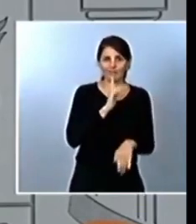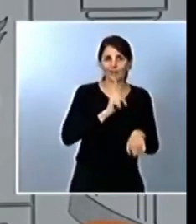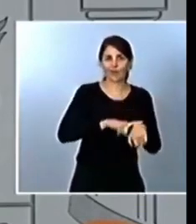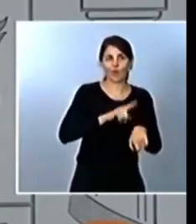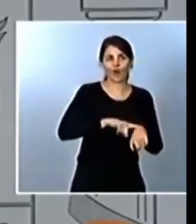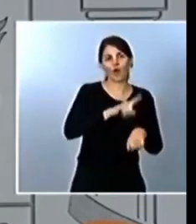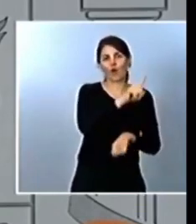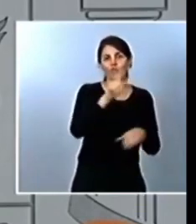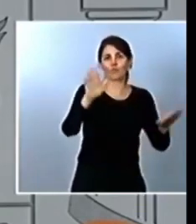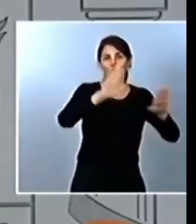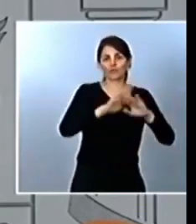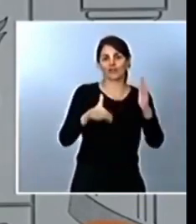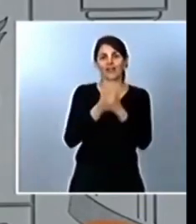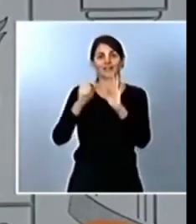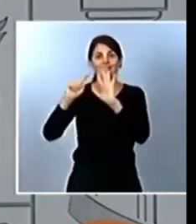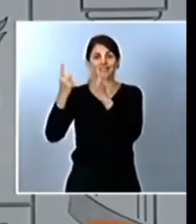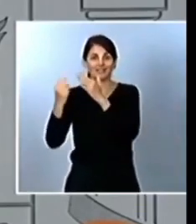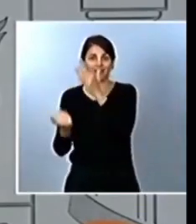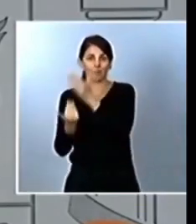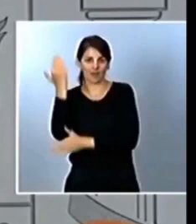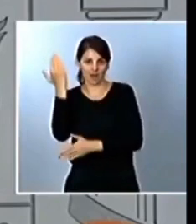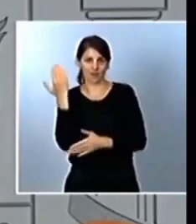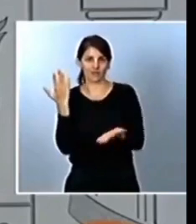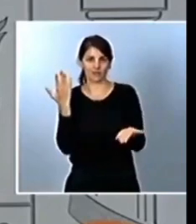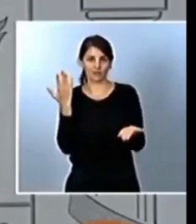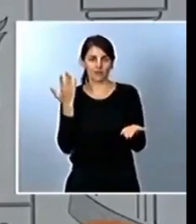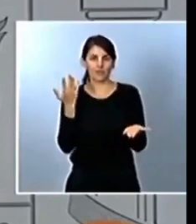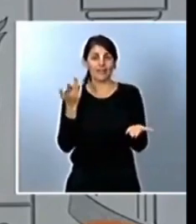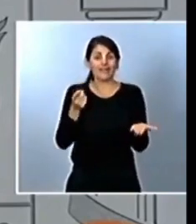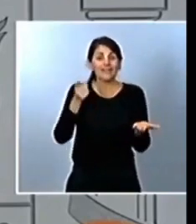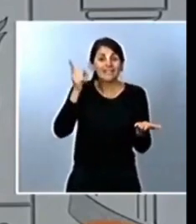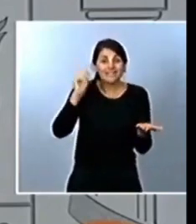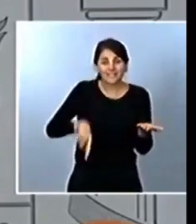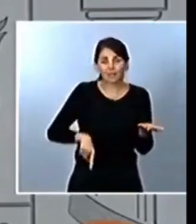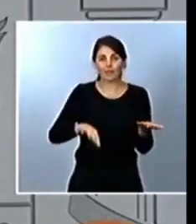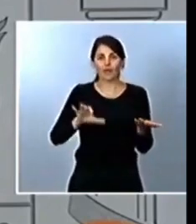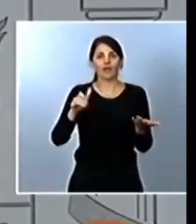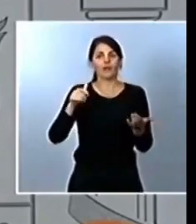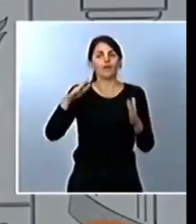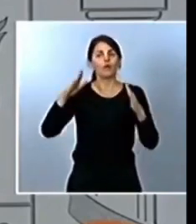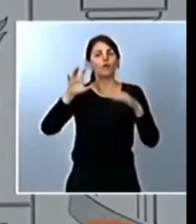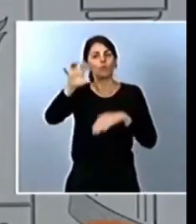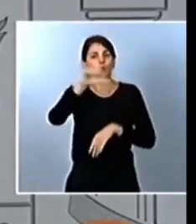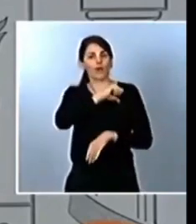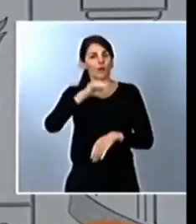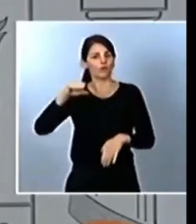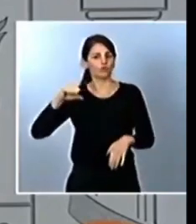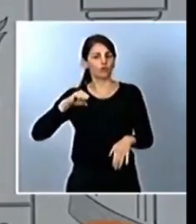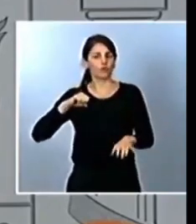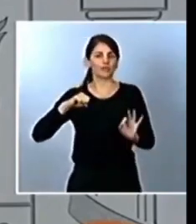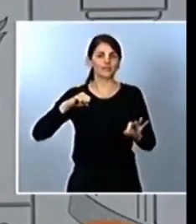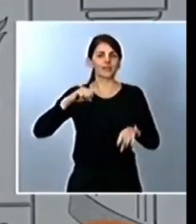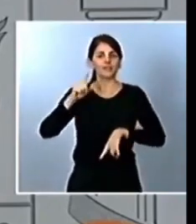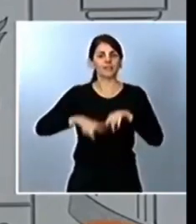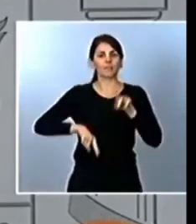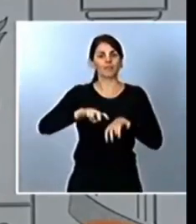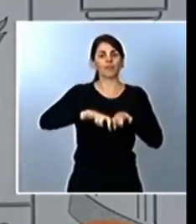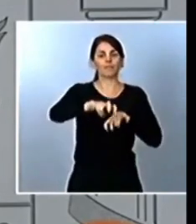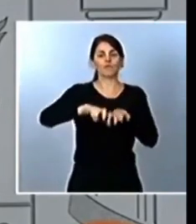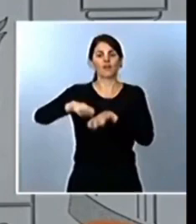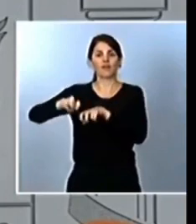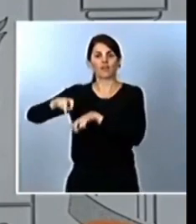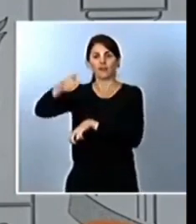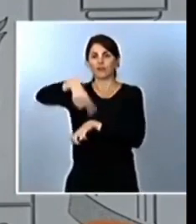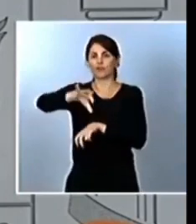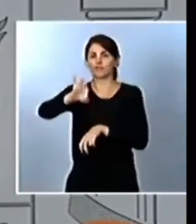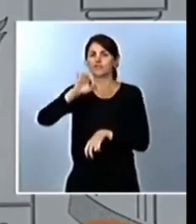capacidad de las comunidades autónomas de perimetrar el confinamiento de un barrio, de una ciudad, de un